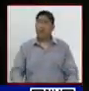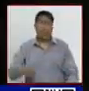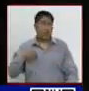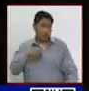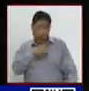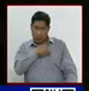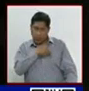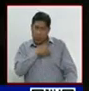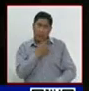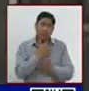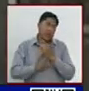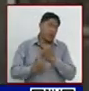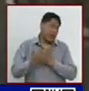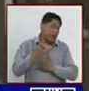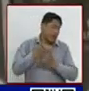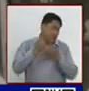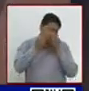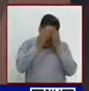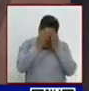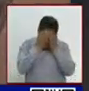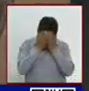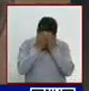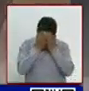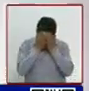Hemos caído todo eso en el engaño.